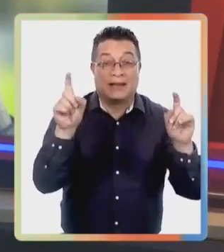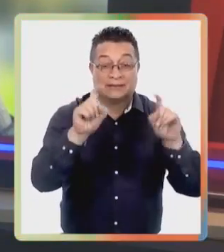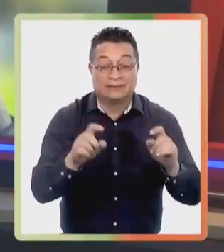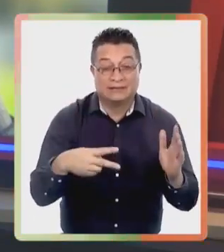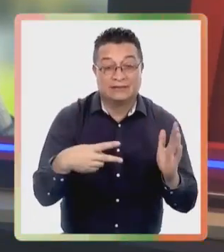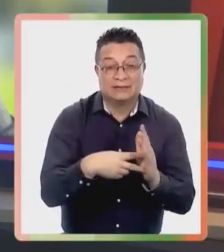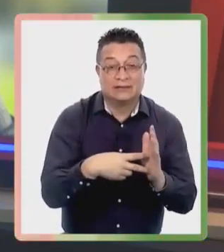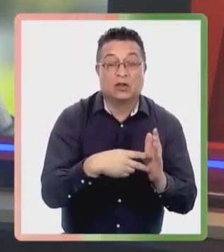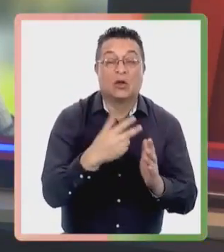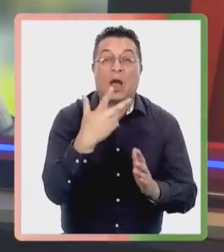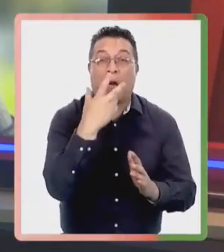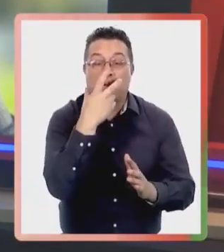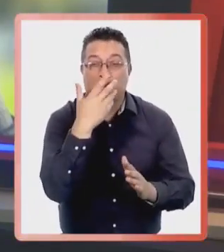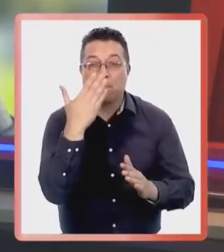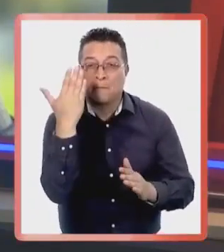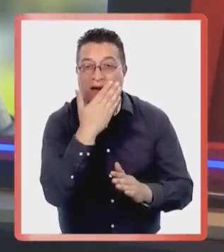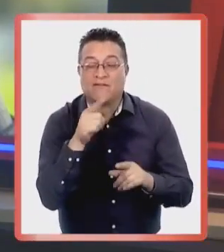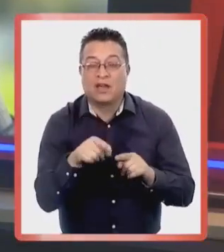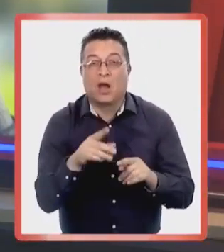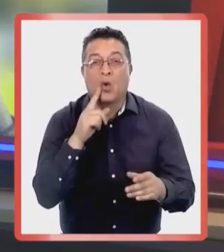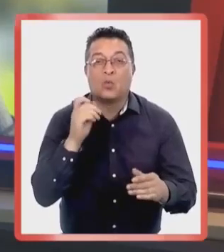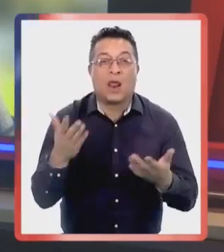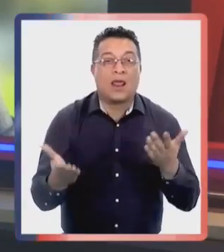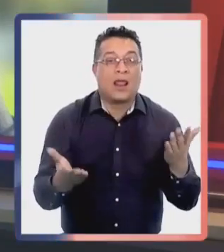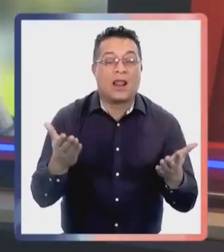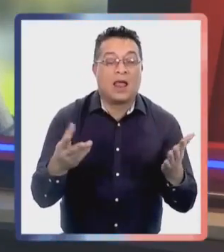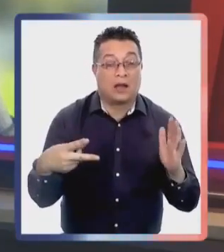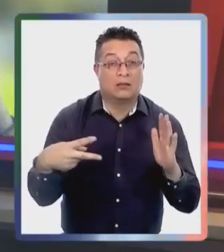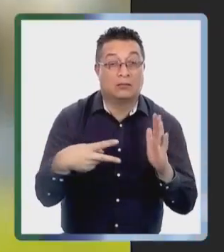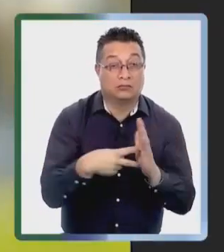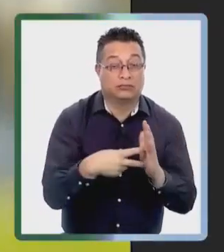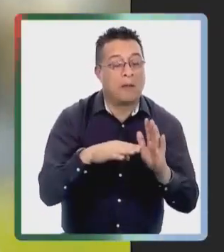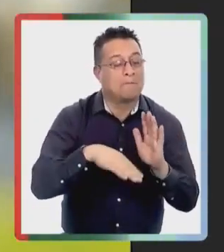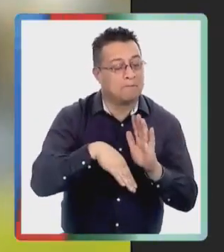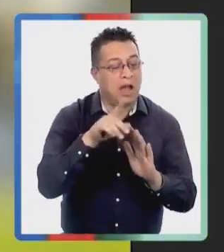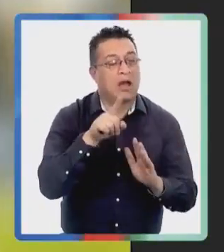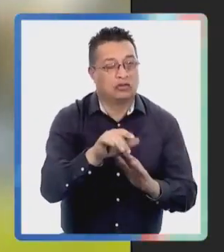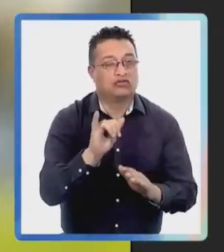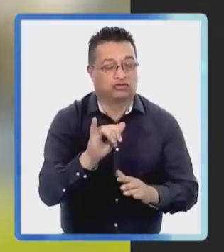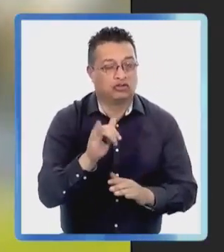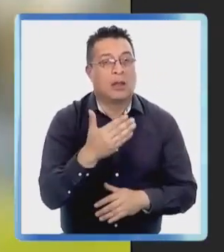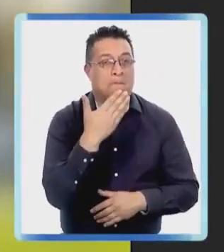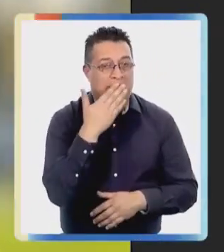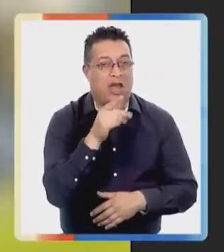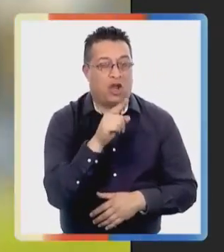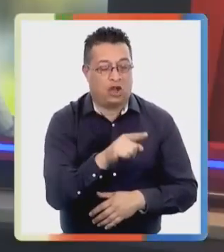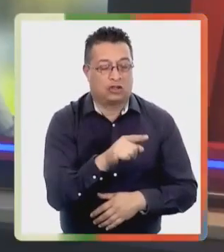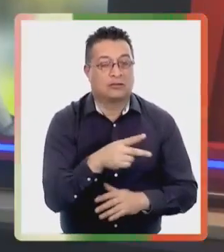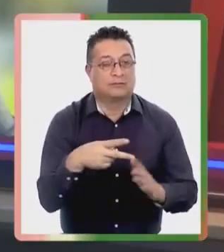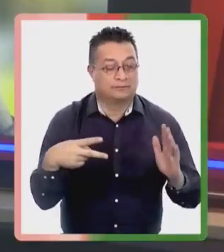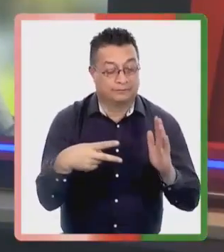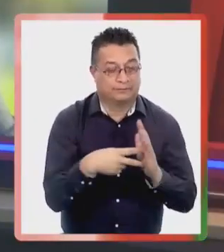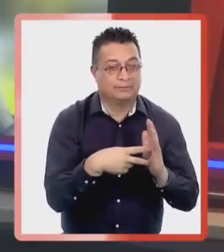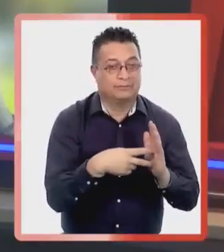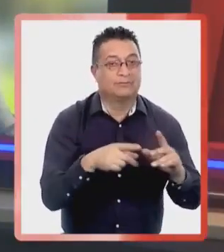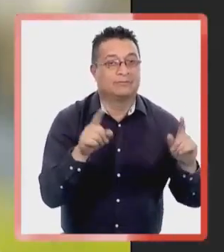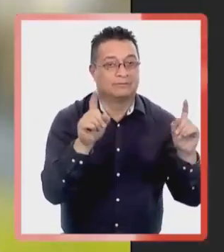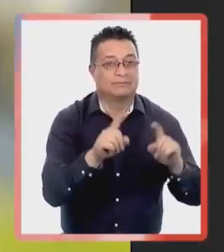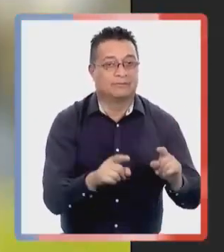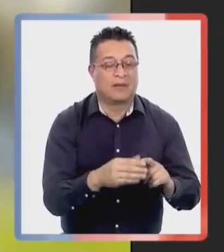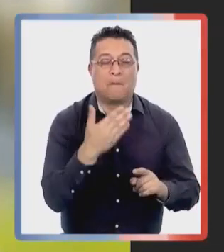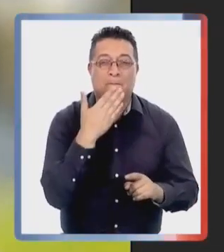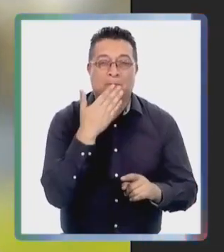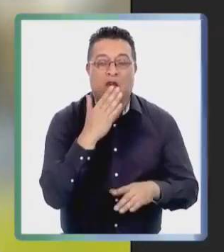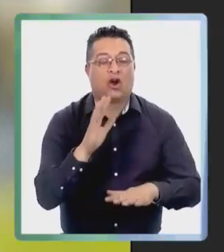eléctrica o una estufa parafina, usted dirá eléctrica de todas maneras. Eléctrica de todas maneras. Si pueden escoger, privilegiar la